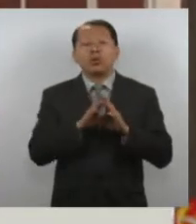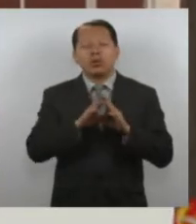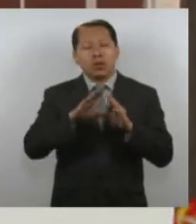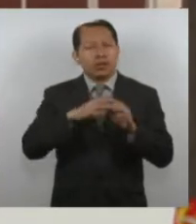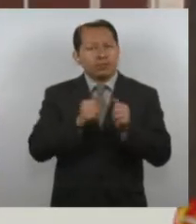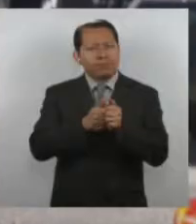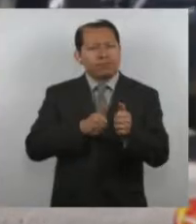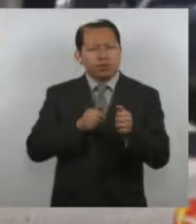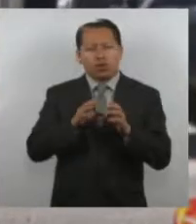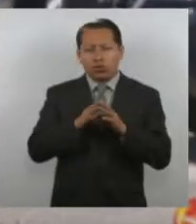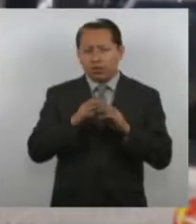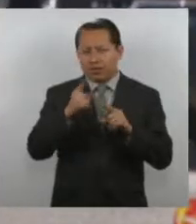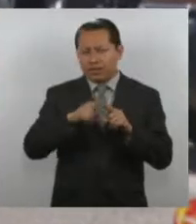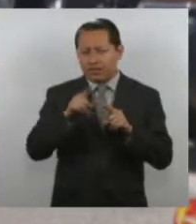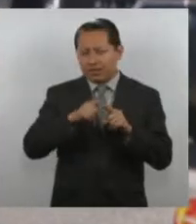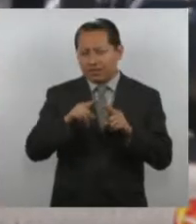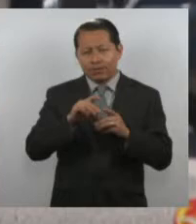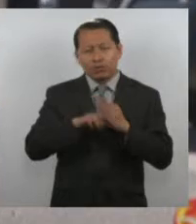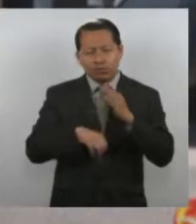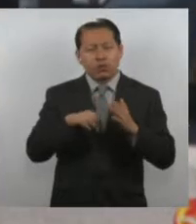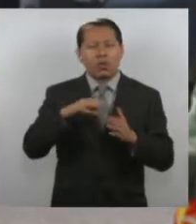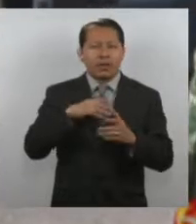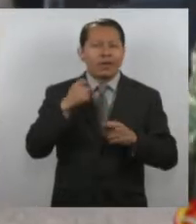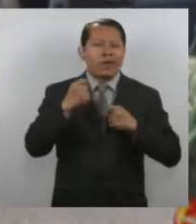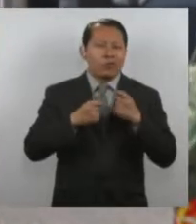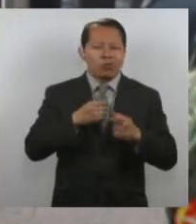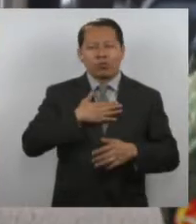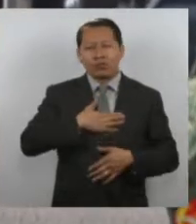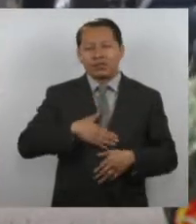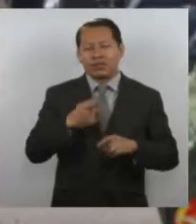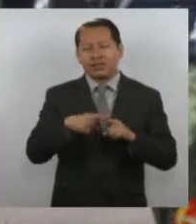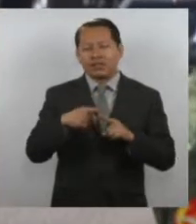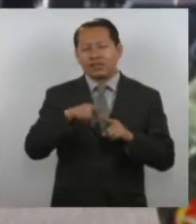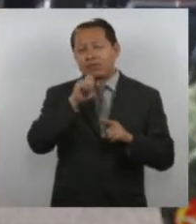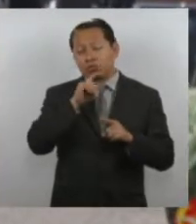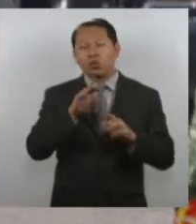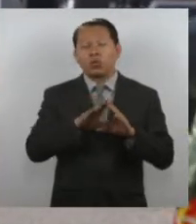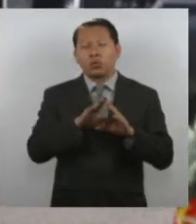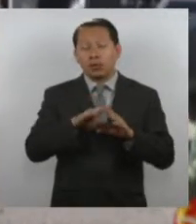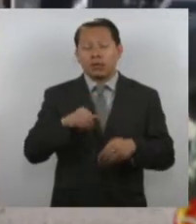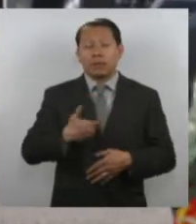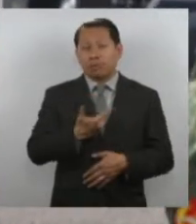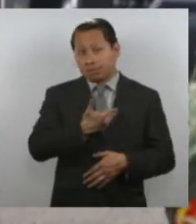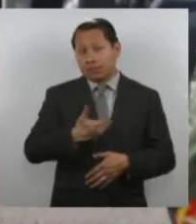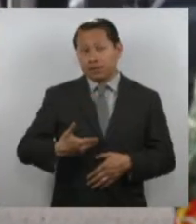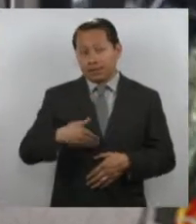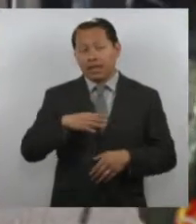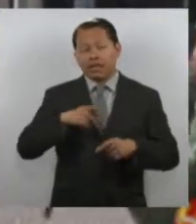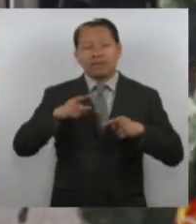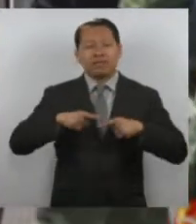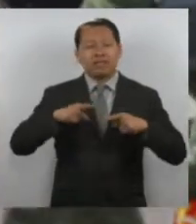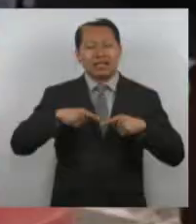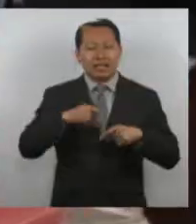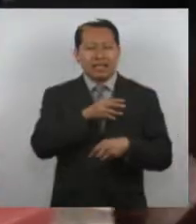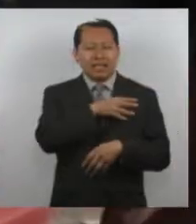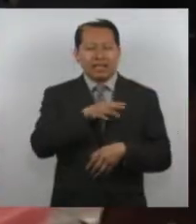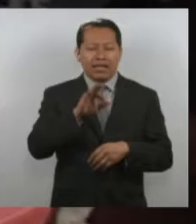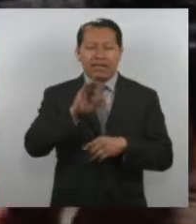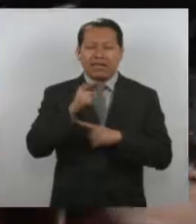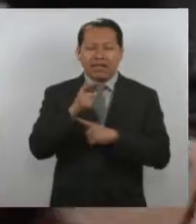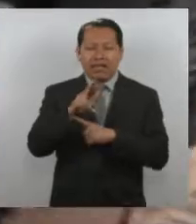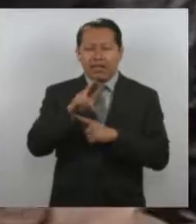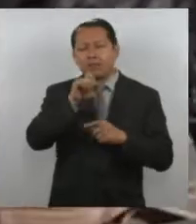rezago de los órganos procuradores de justicia, que si bien dependen del Ejecutivo, como sí es la Fiscalía General,